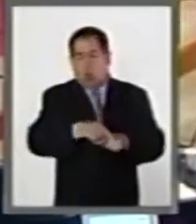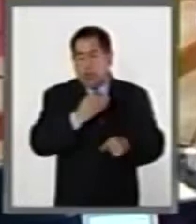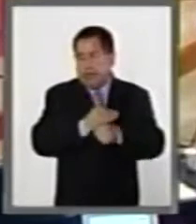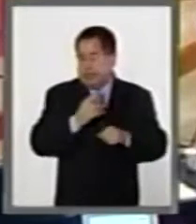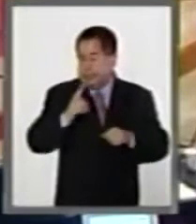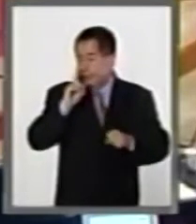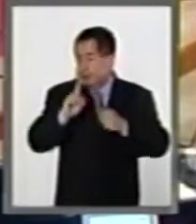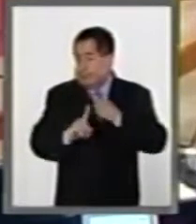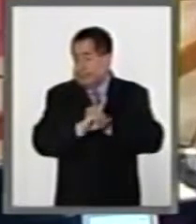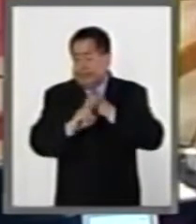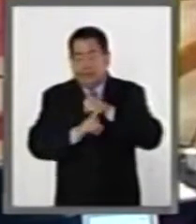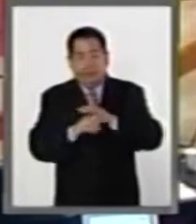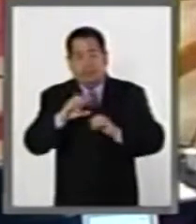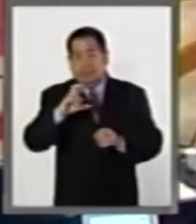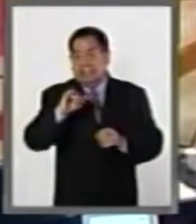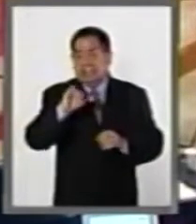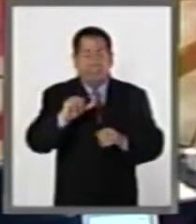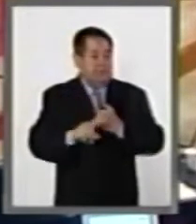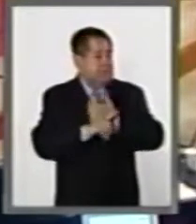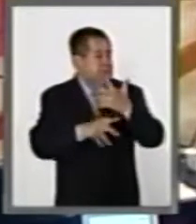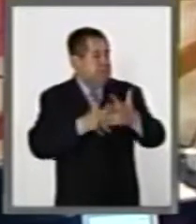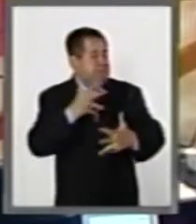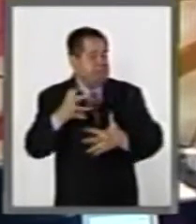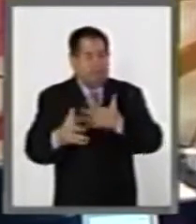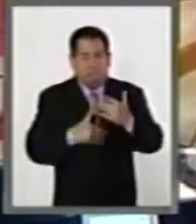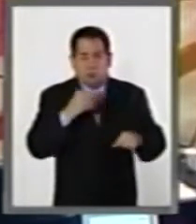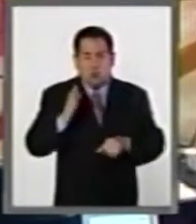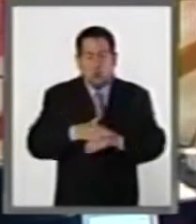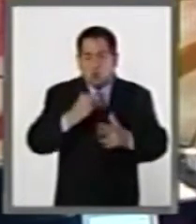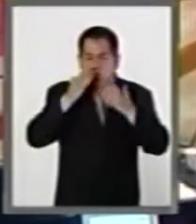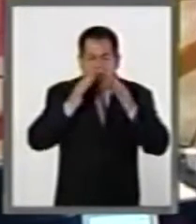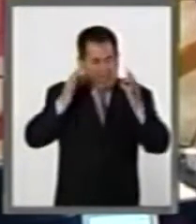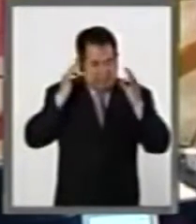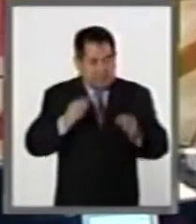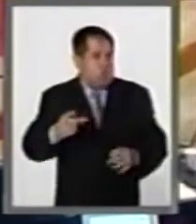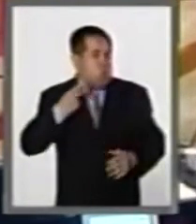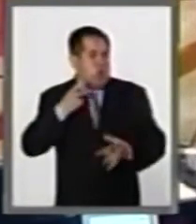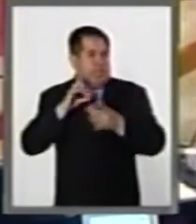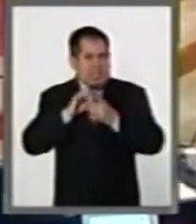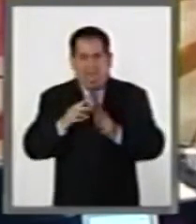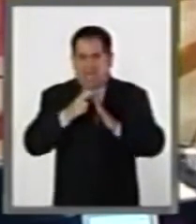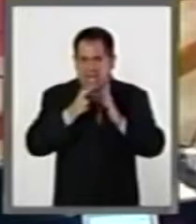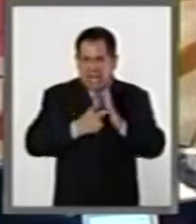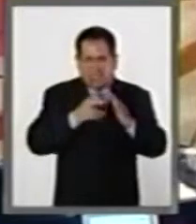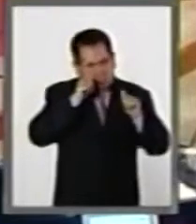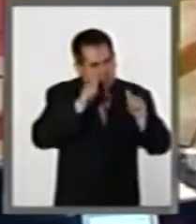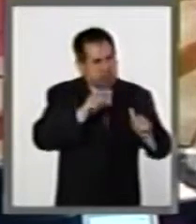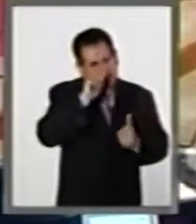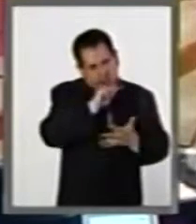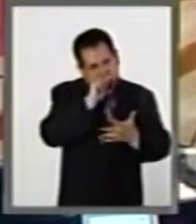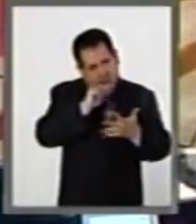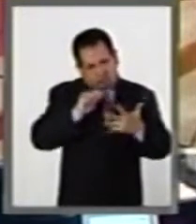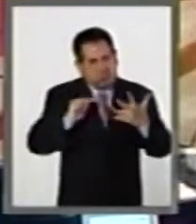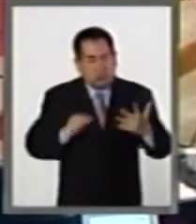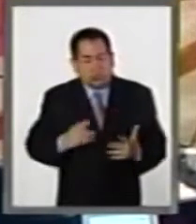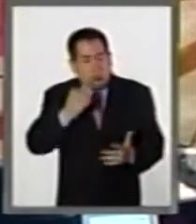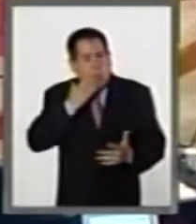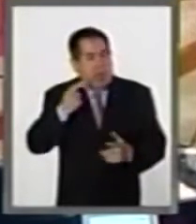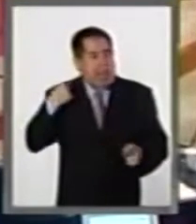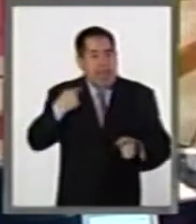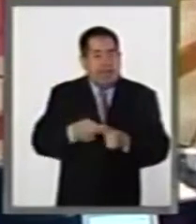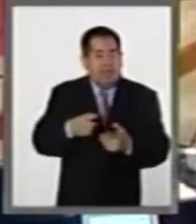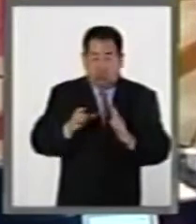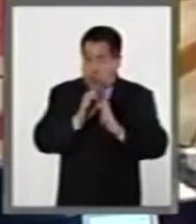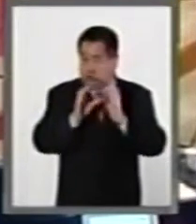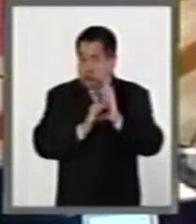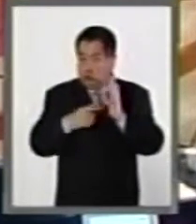grave crisis derivada de la falta de una adecuada política nacional que atienda a los grandes rubros que constitucionalmente se